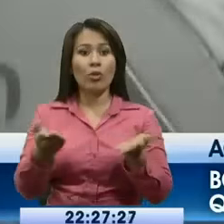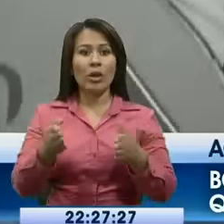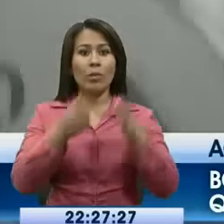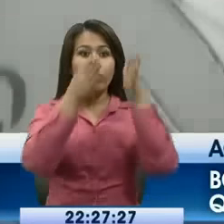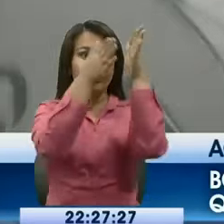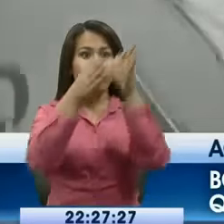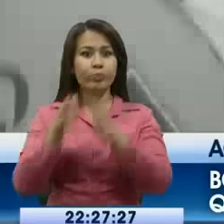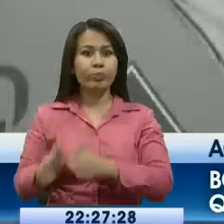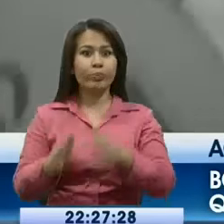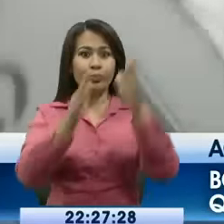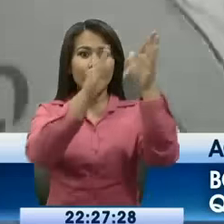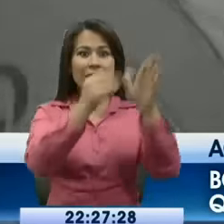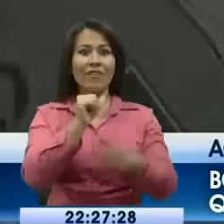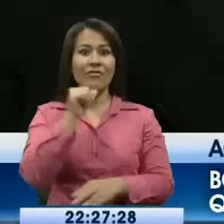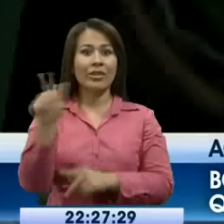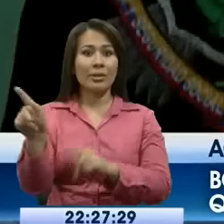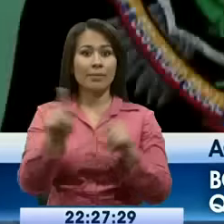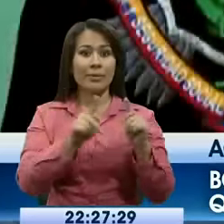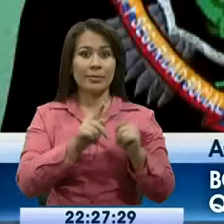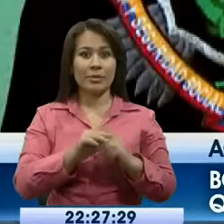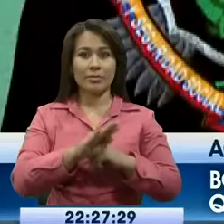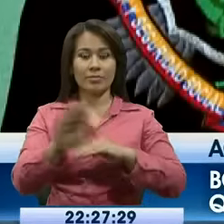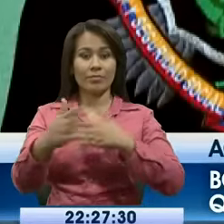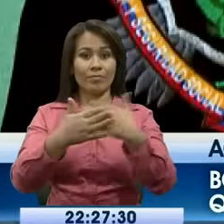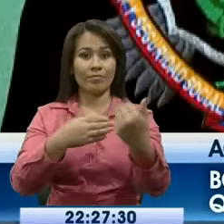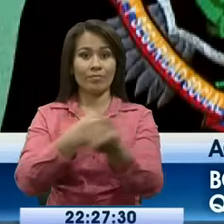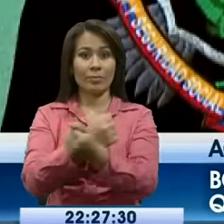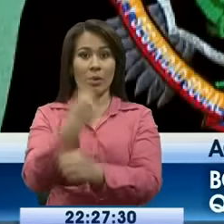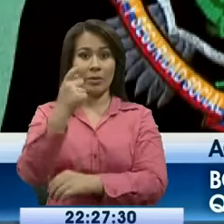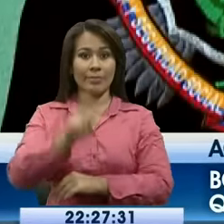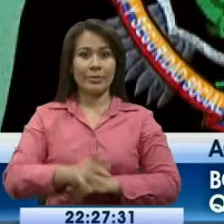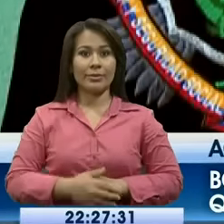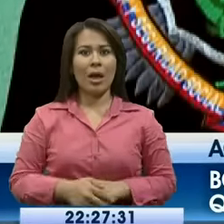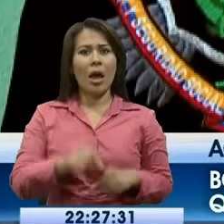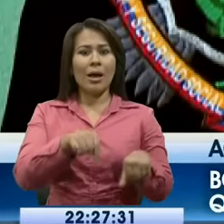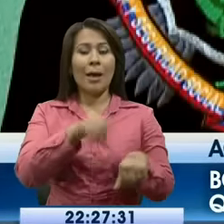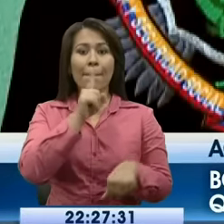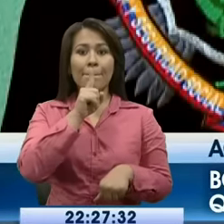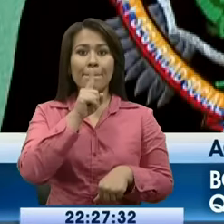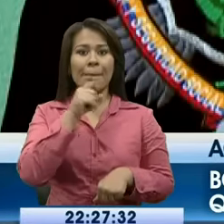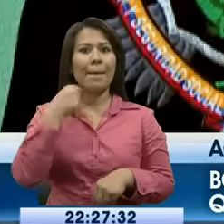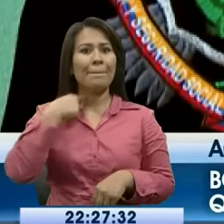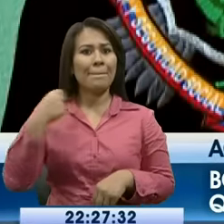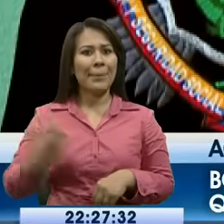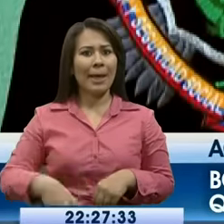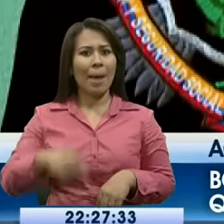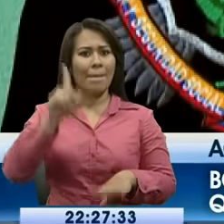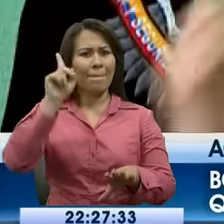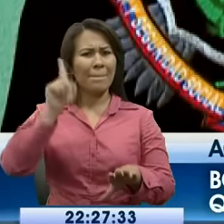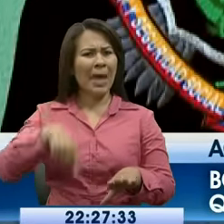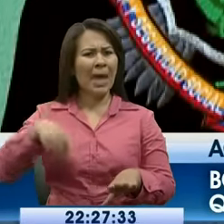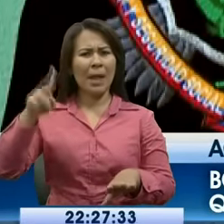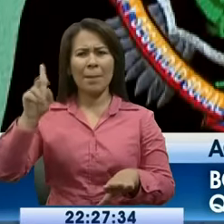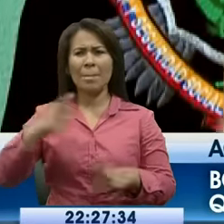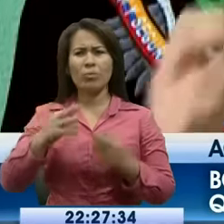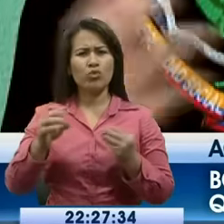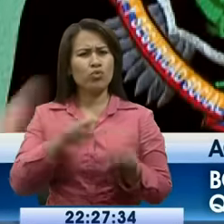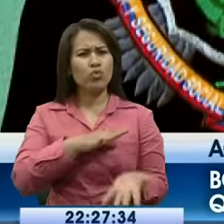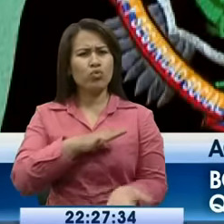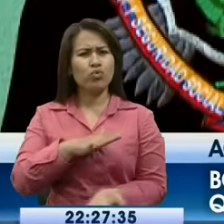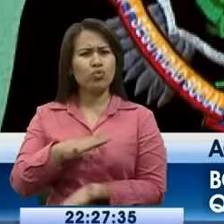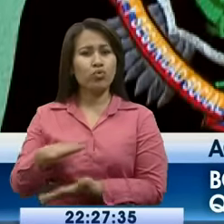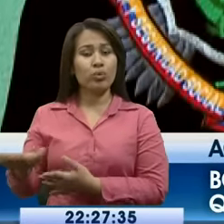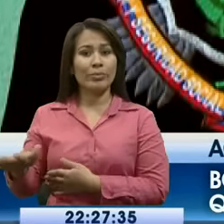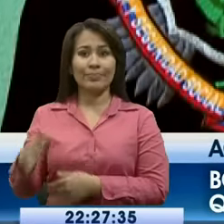clandestina. En este tipo de delitos se multiplica por miles. O por cientos de miles, a veces por millones, por ser un delito